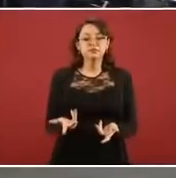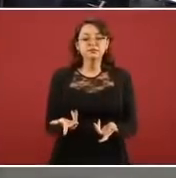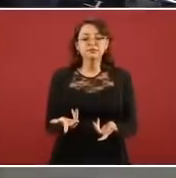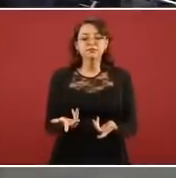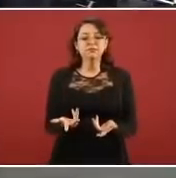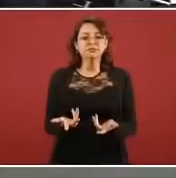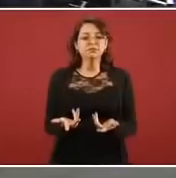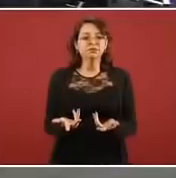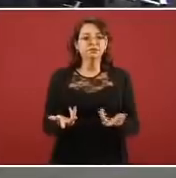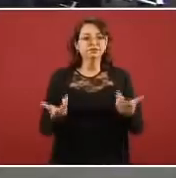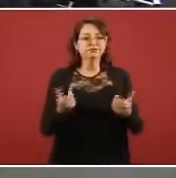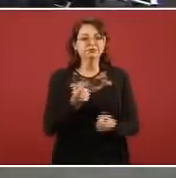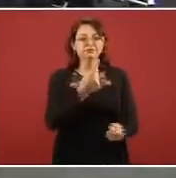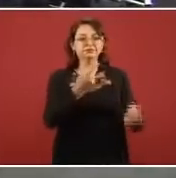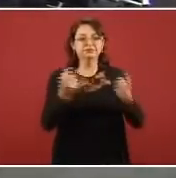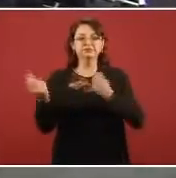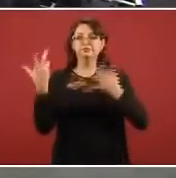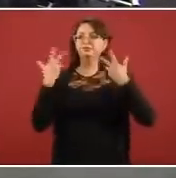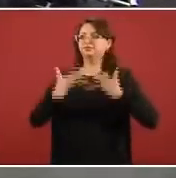pues desconcierto.